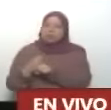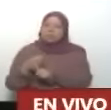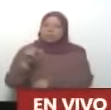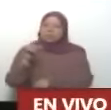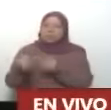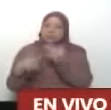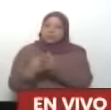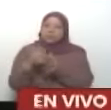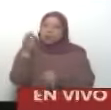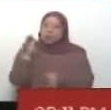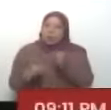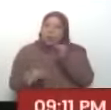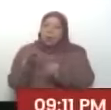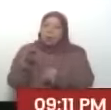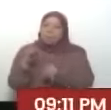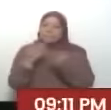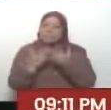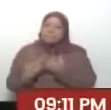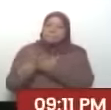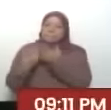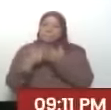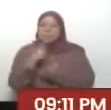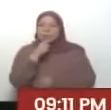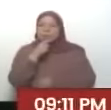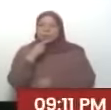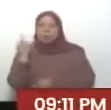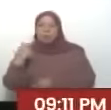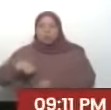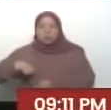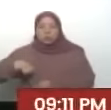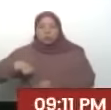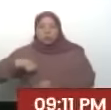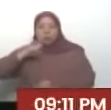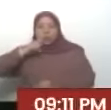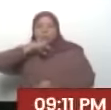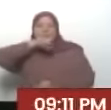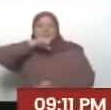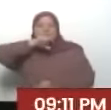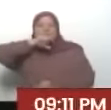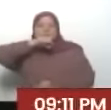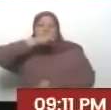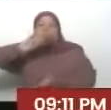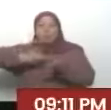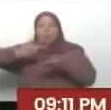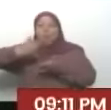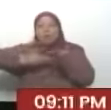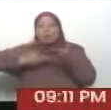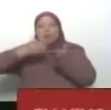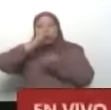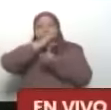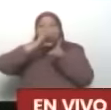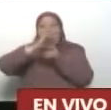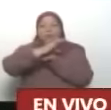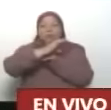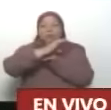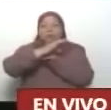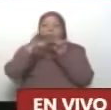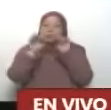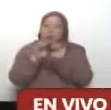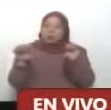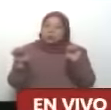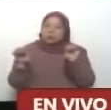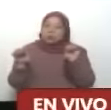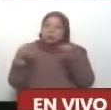ahorita una corte que está estudiando ruso. Entonces ahí vemos la necesidad del intercambio cultural,